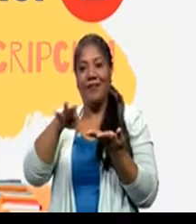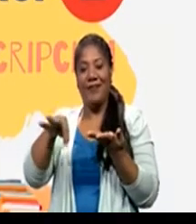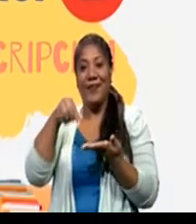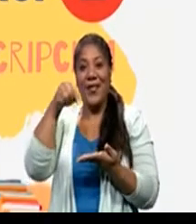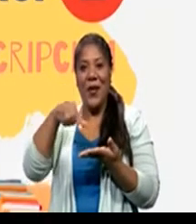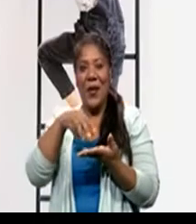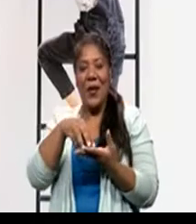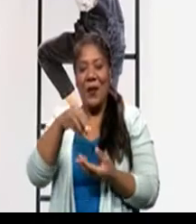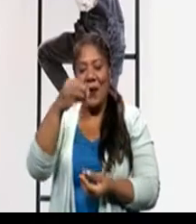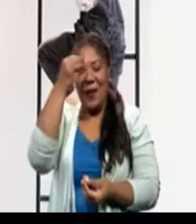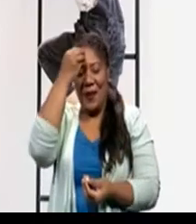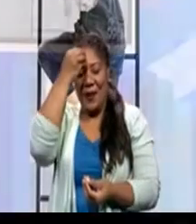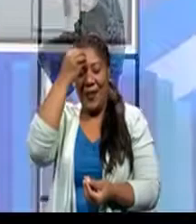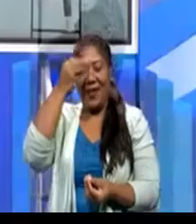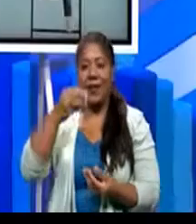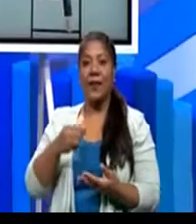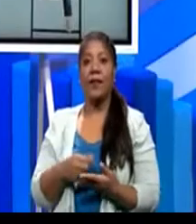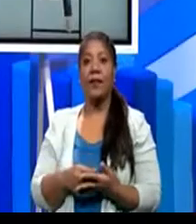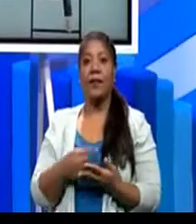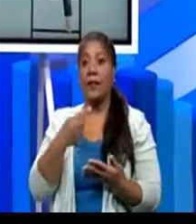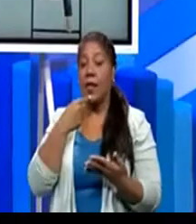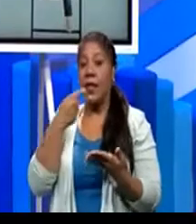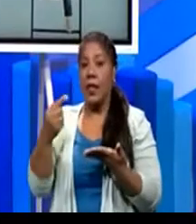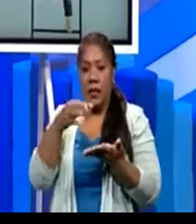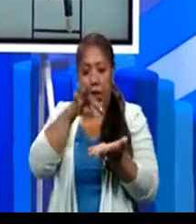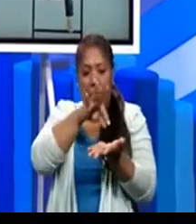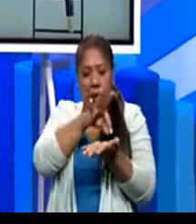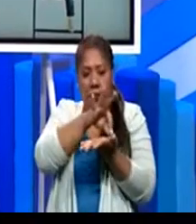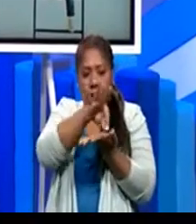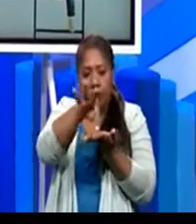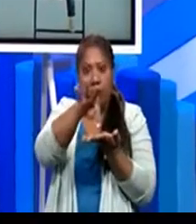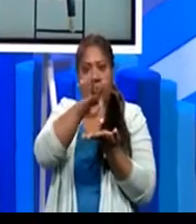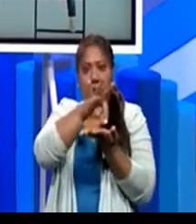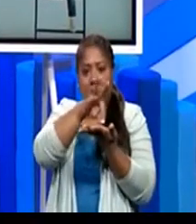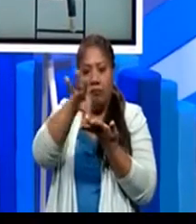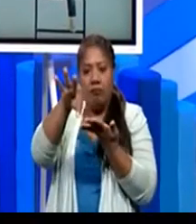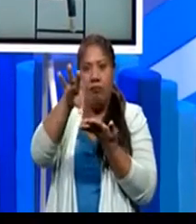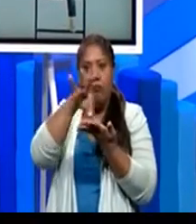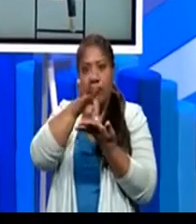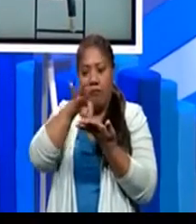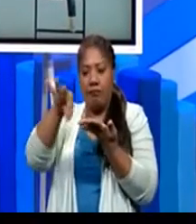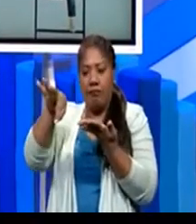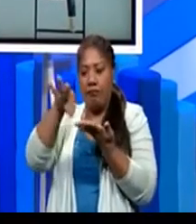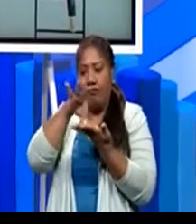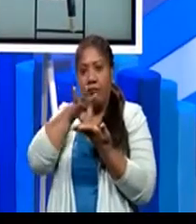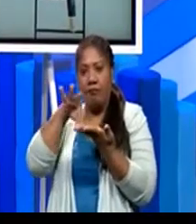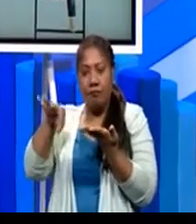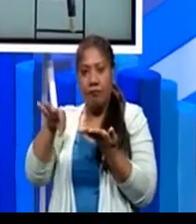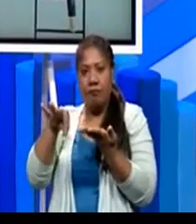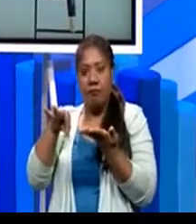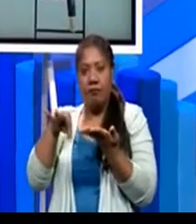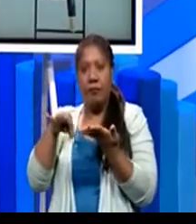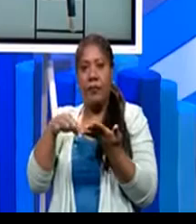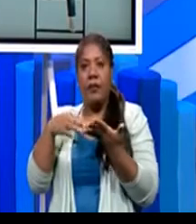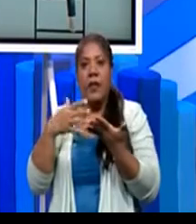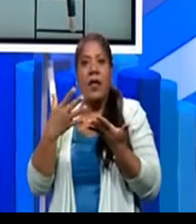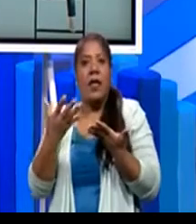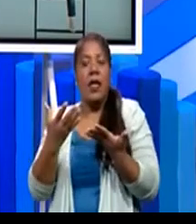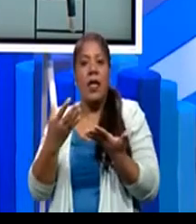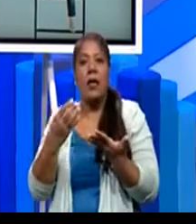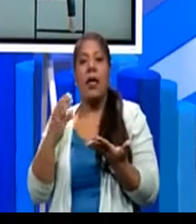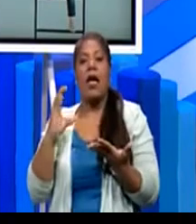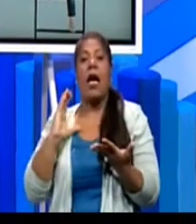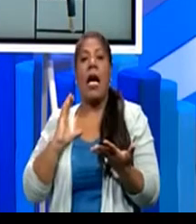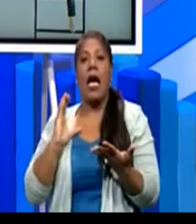aprender hoy. Dice que la descripción, aquí lo tenemos, muestra las características